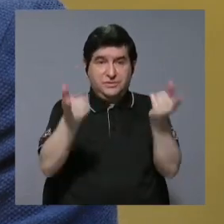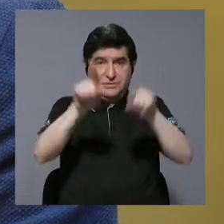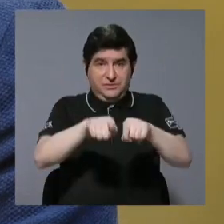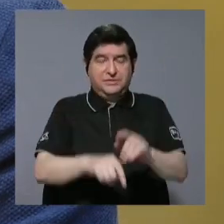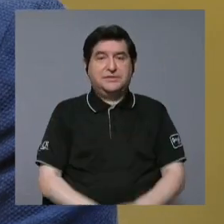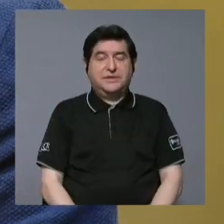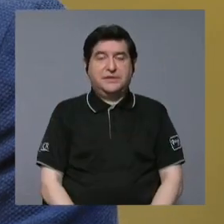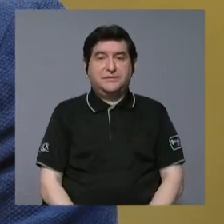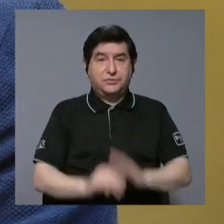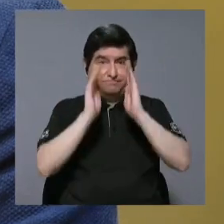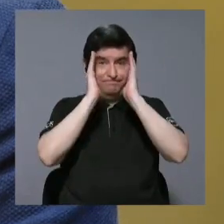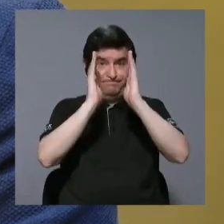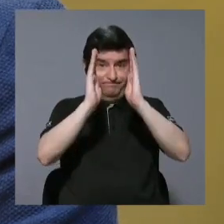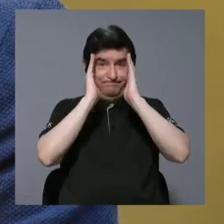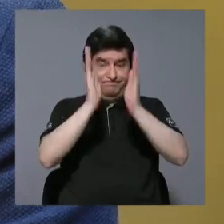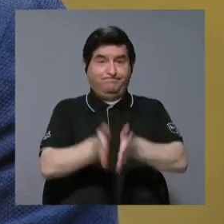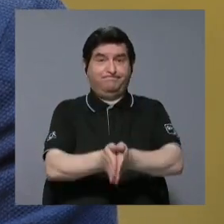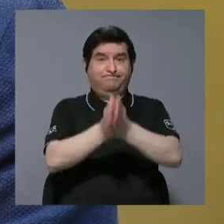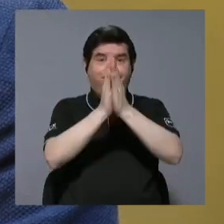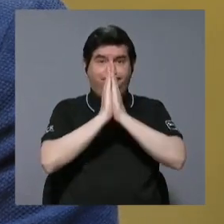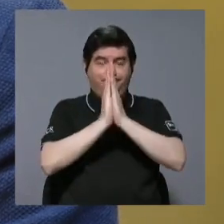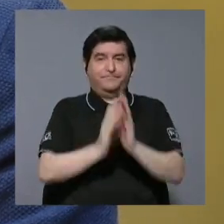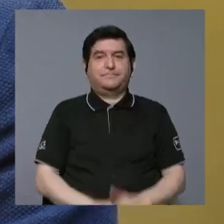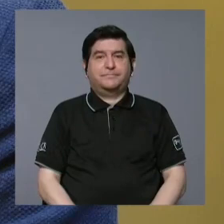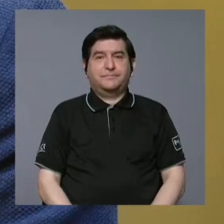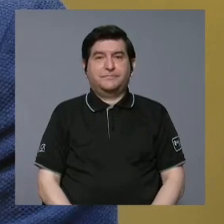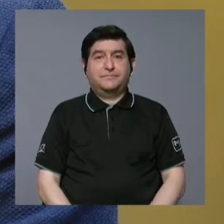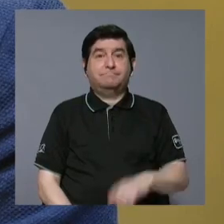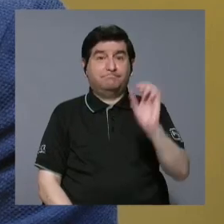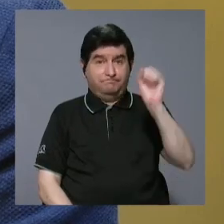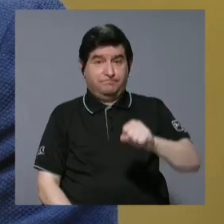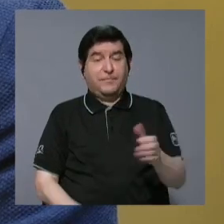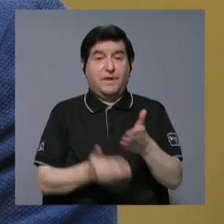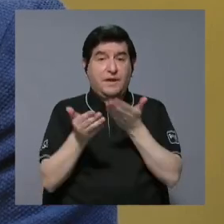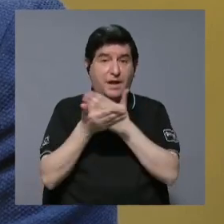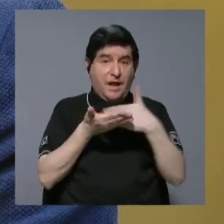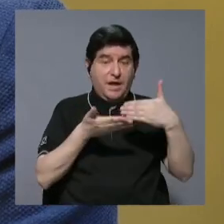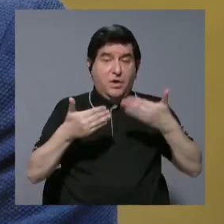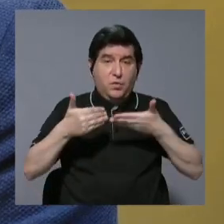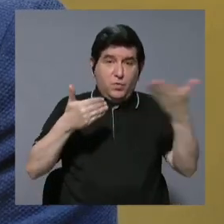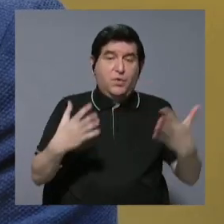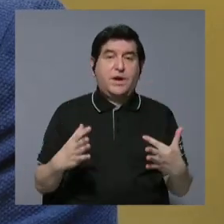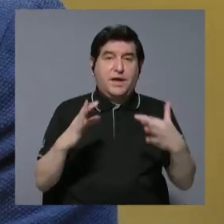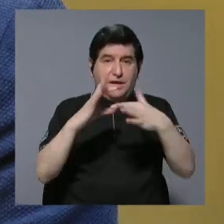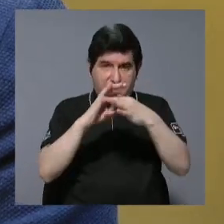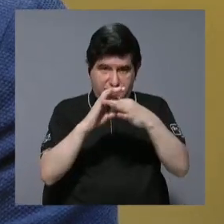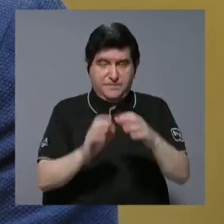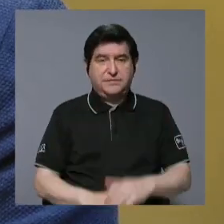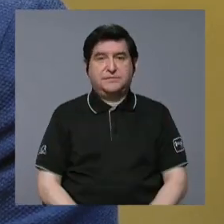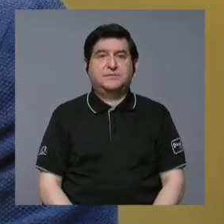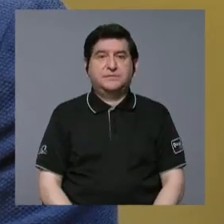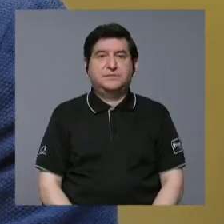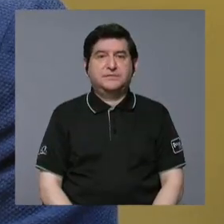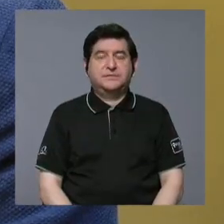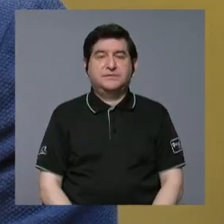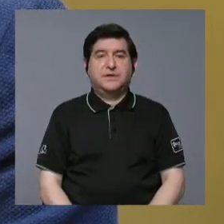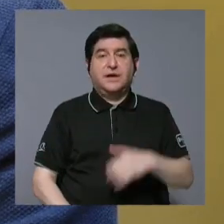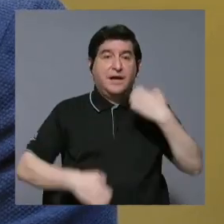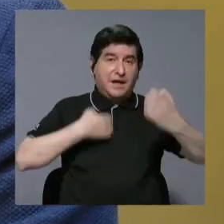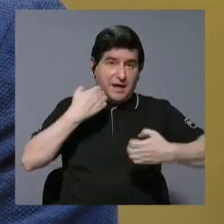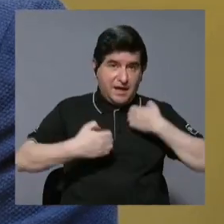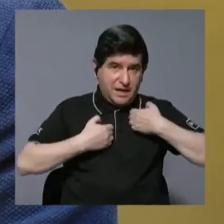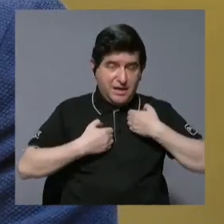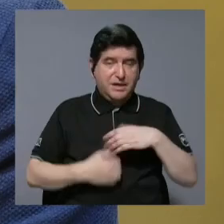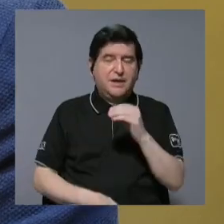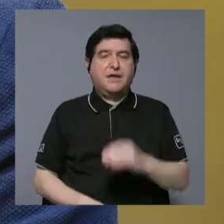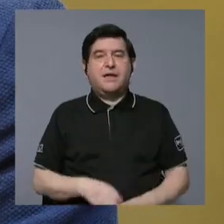llamado de atención precisamente para ponerle atención a algunos aspectos relacionados con las emociones y la